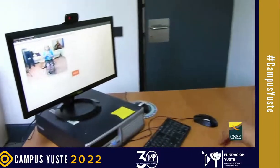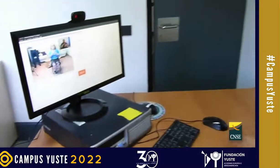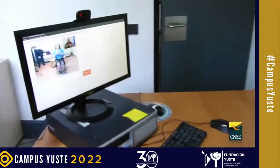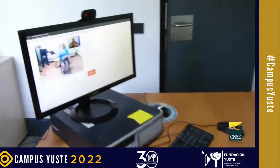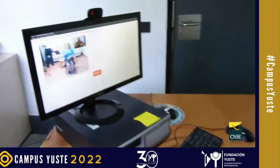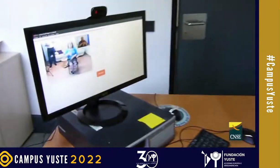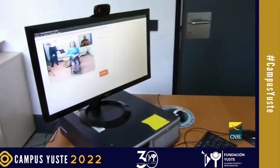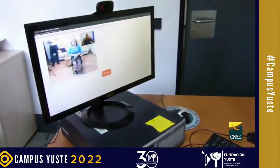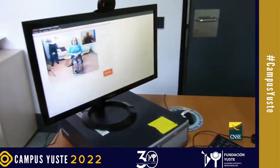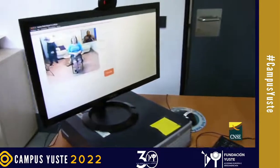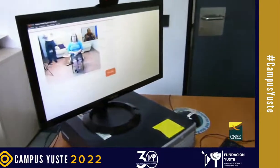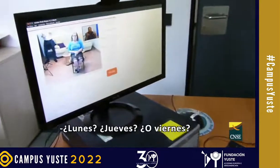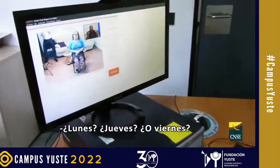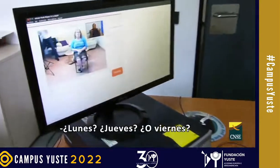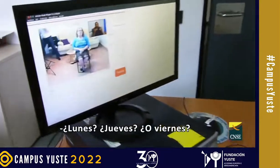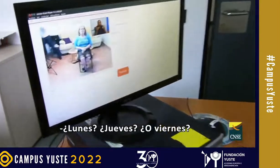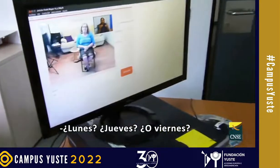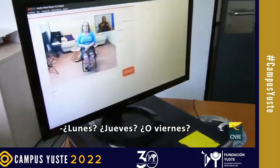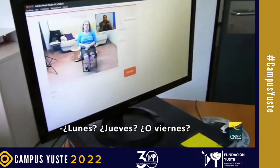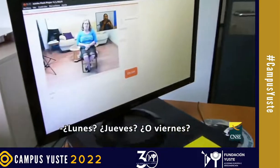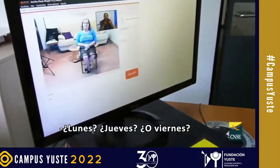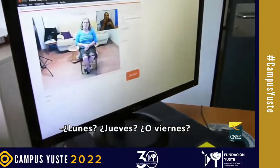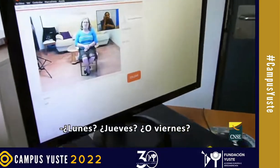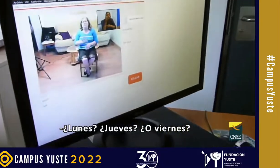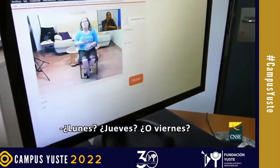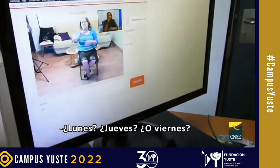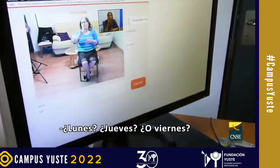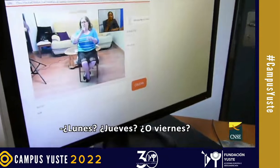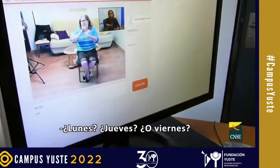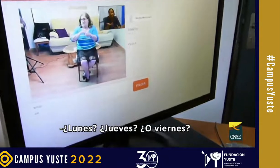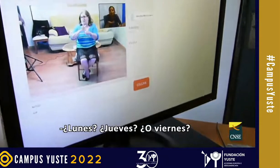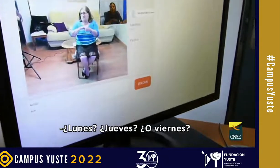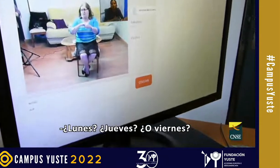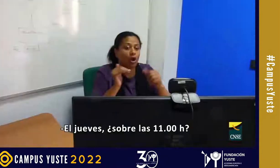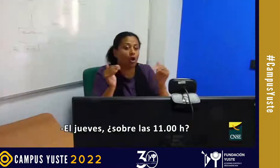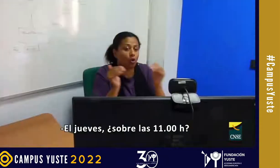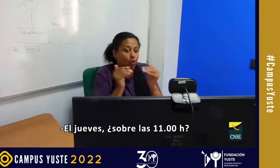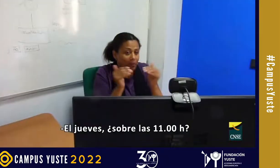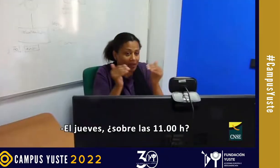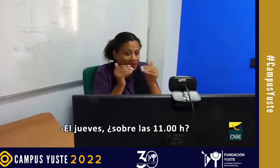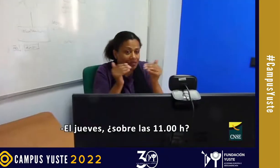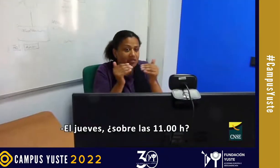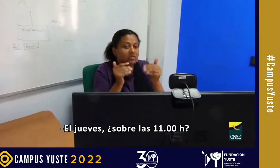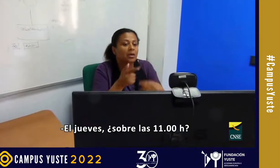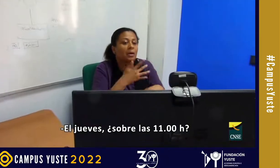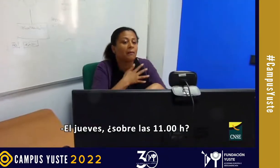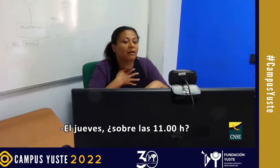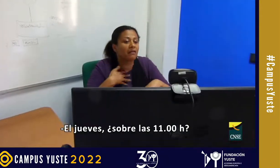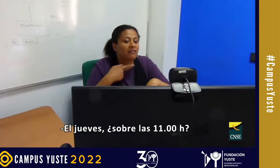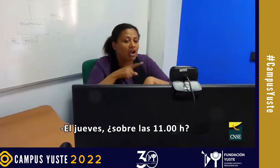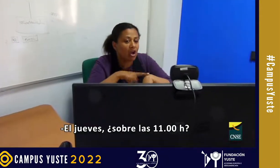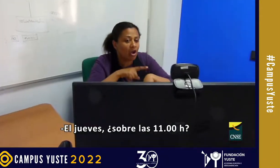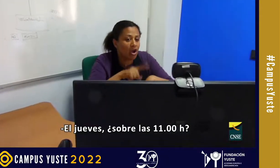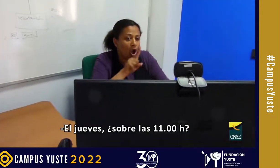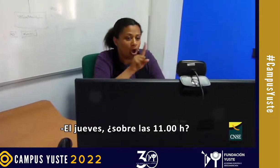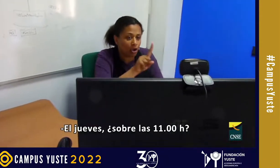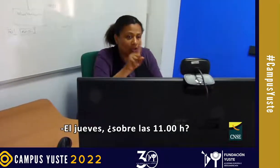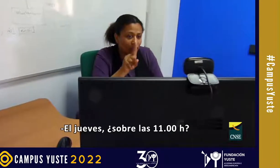mañana lunes jueves o viernes el jueves sobre las